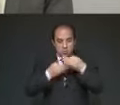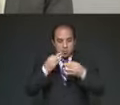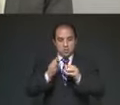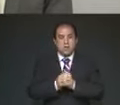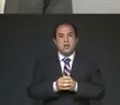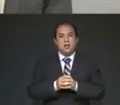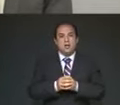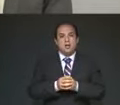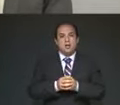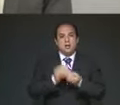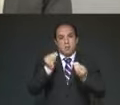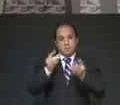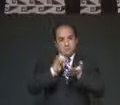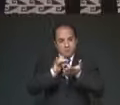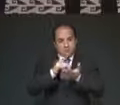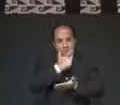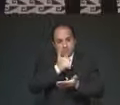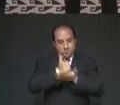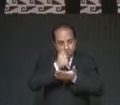gracias a la Ciudad de México.